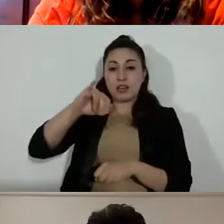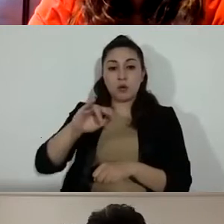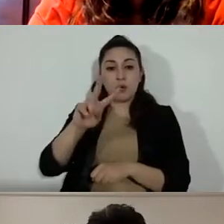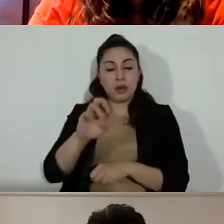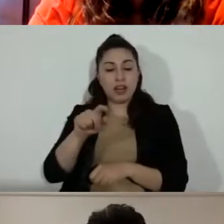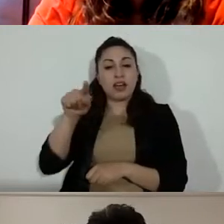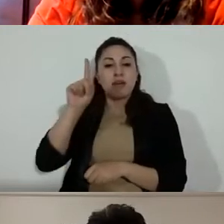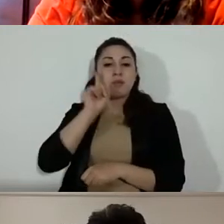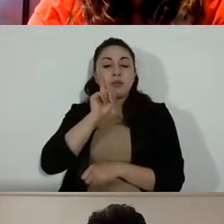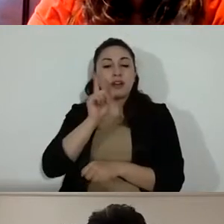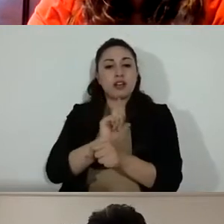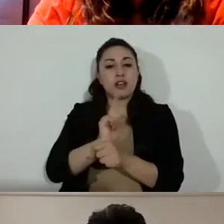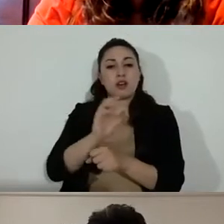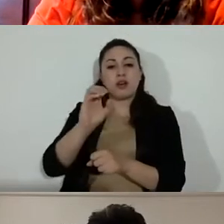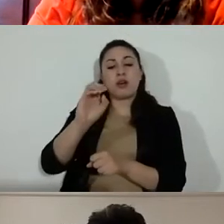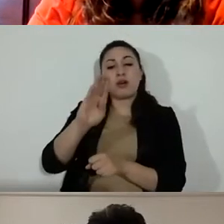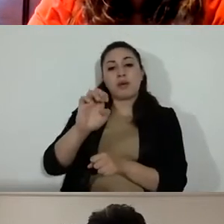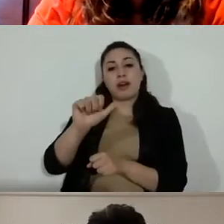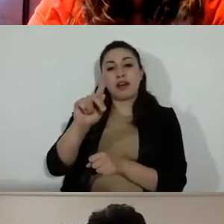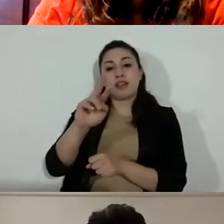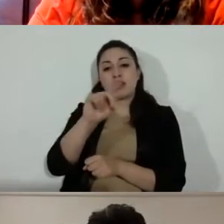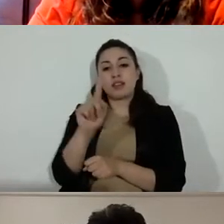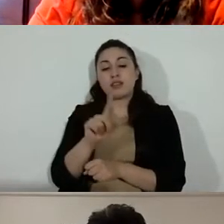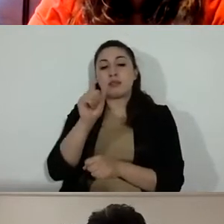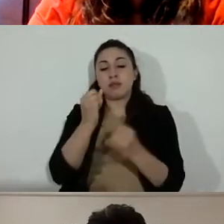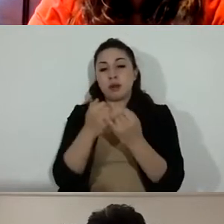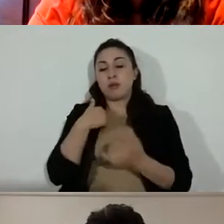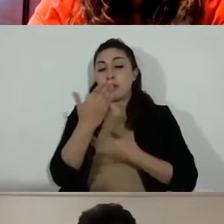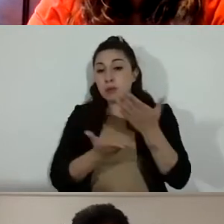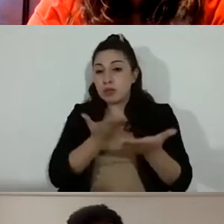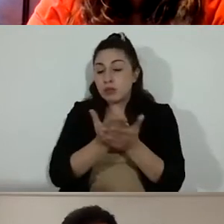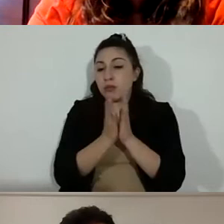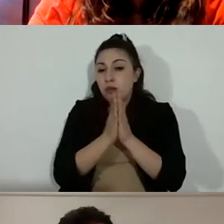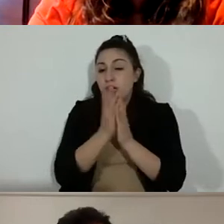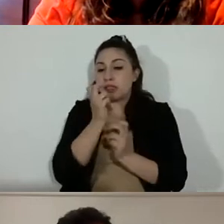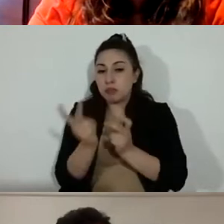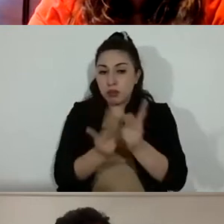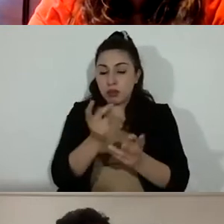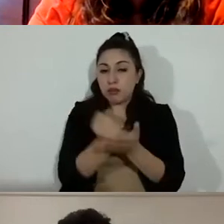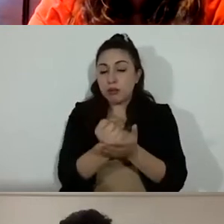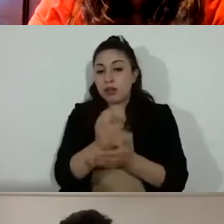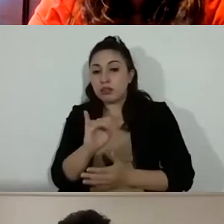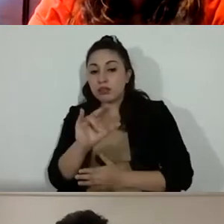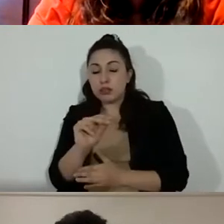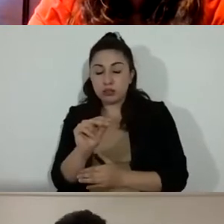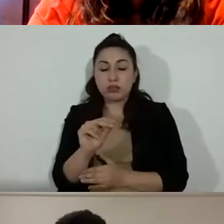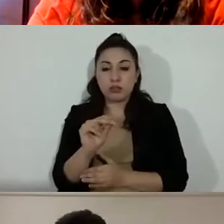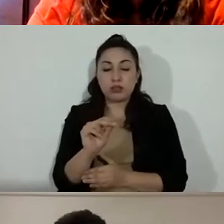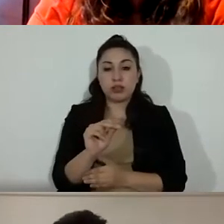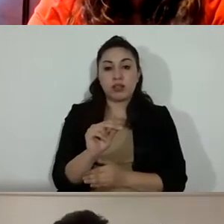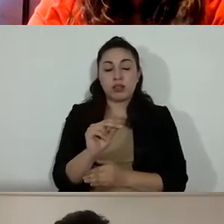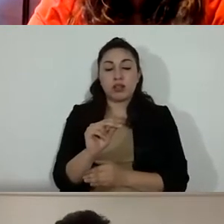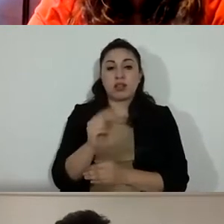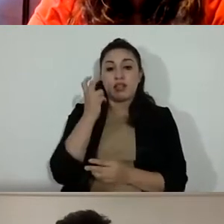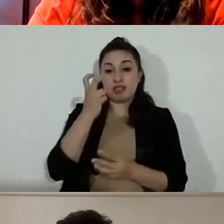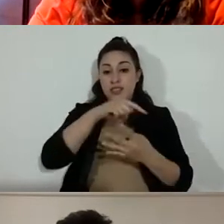Beatriz Olivares Pinal. E insistir en la propuesta que hacemos de que además adicionalmente las comparecencias